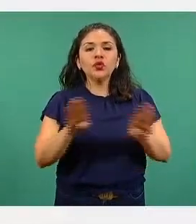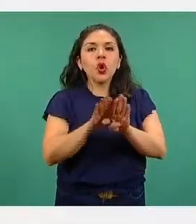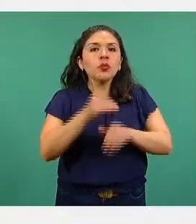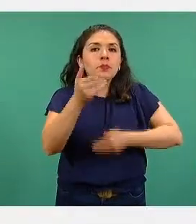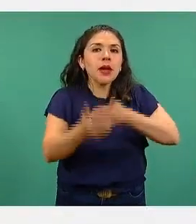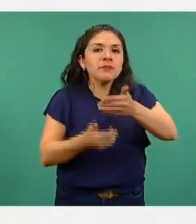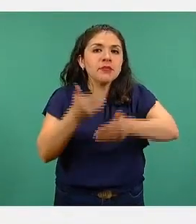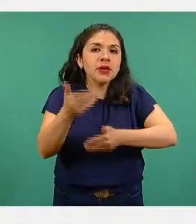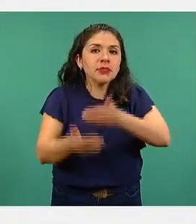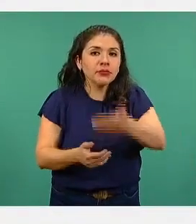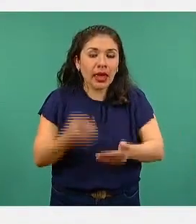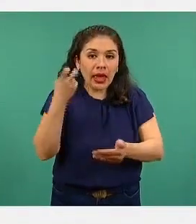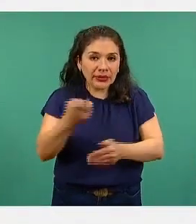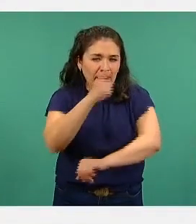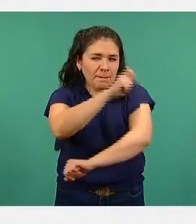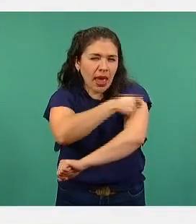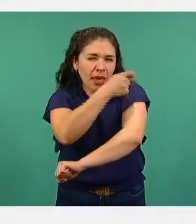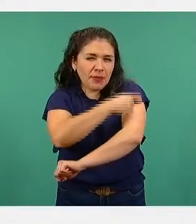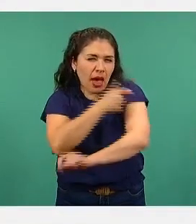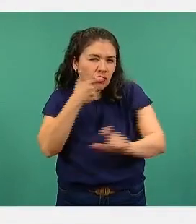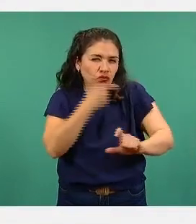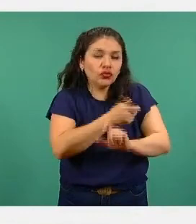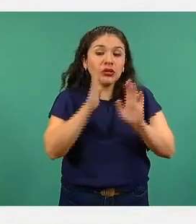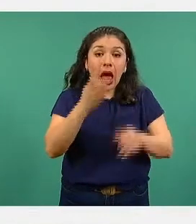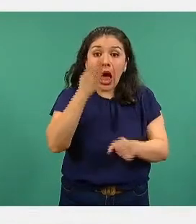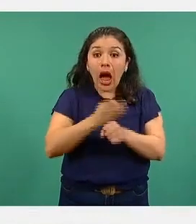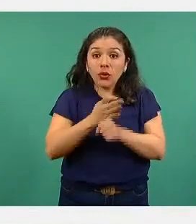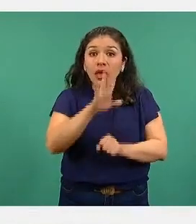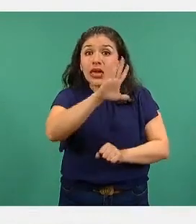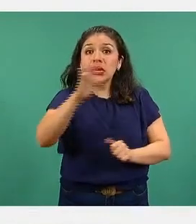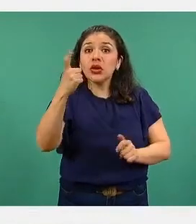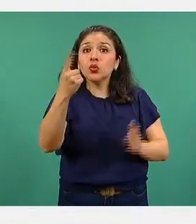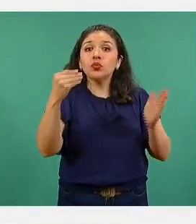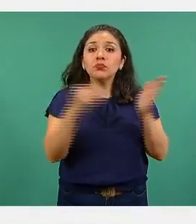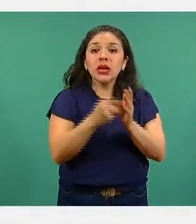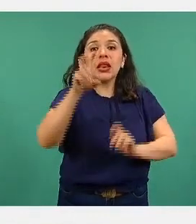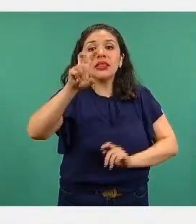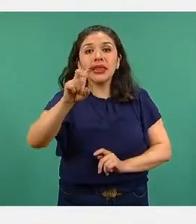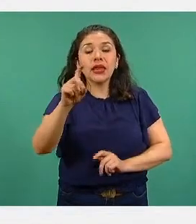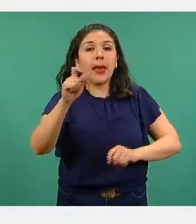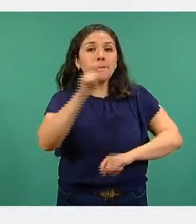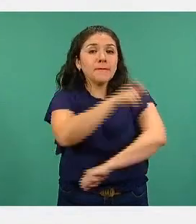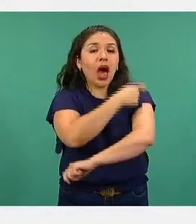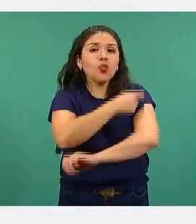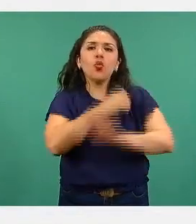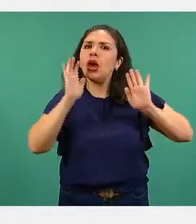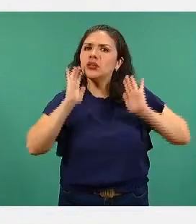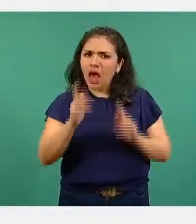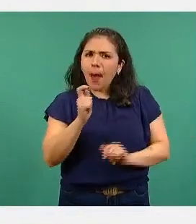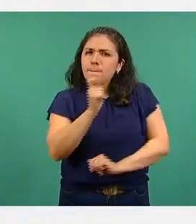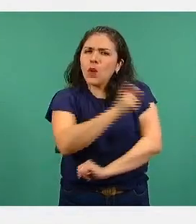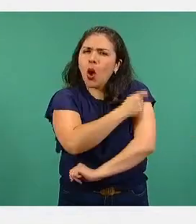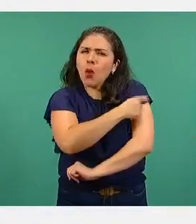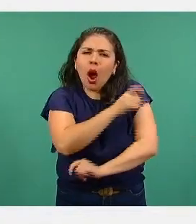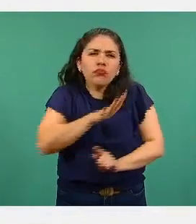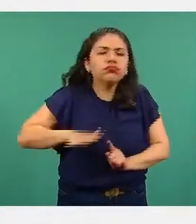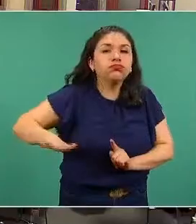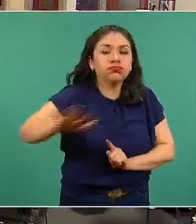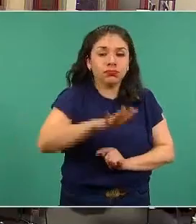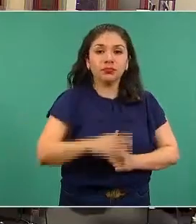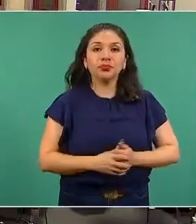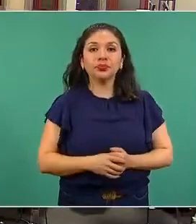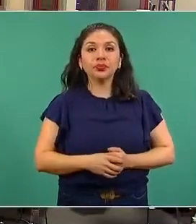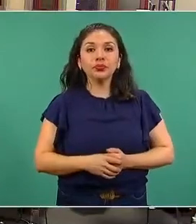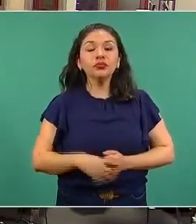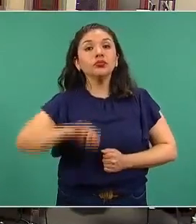de estas dosis. Hasta el momento 501.030 vacunas han sido administradas. La siguiente nos